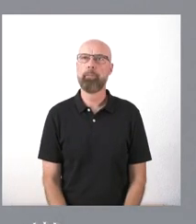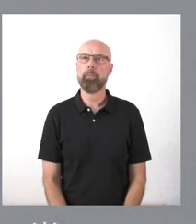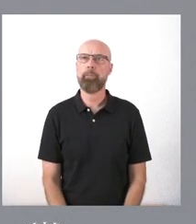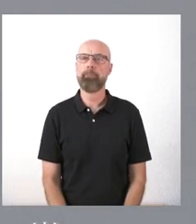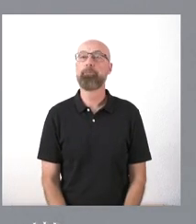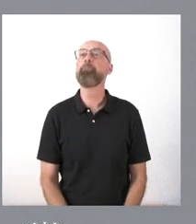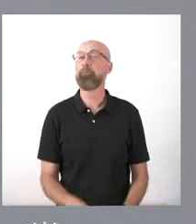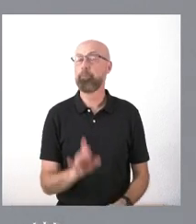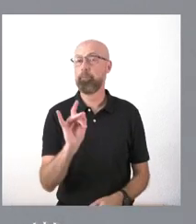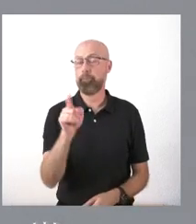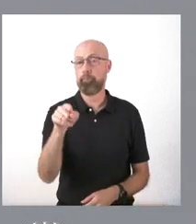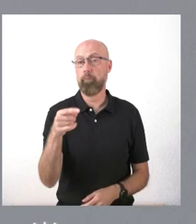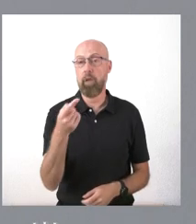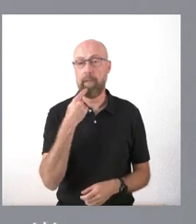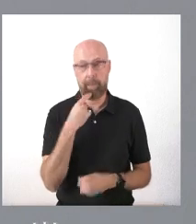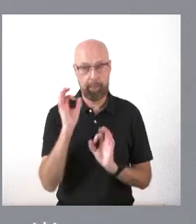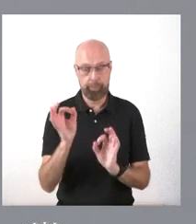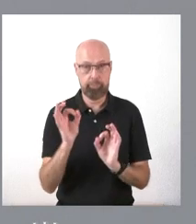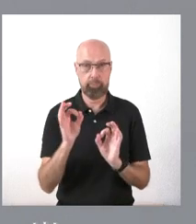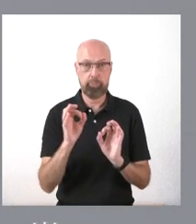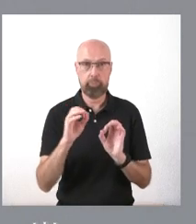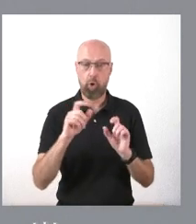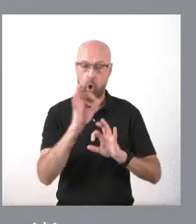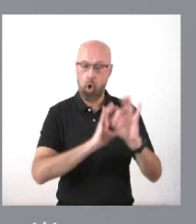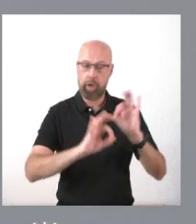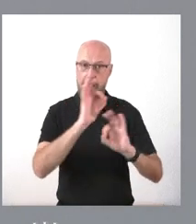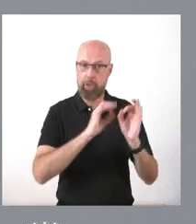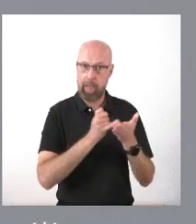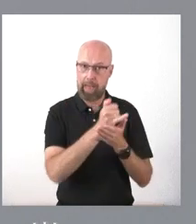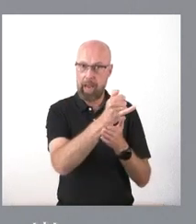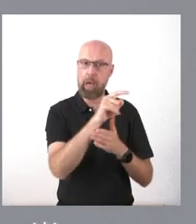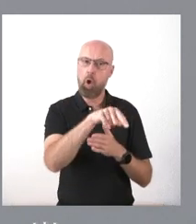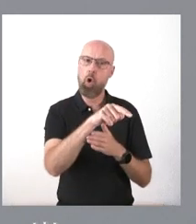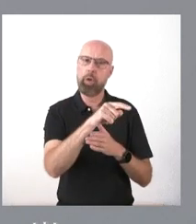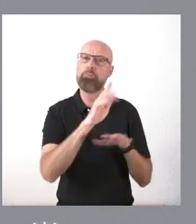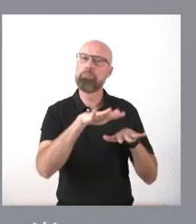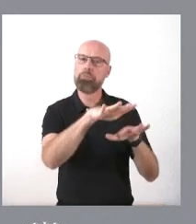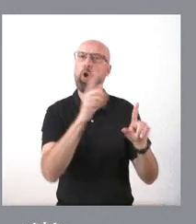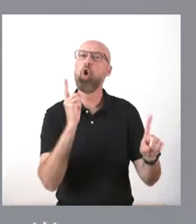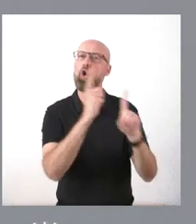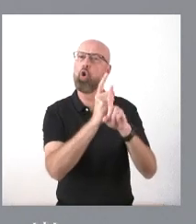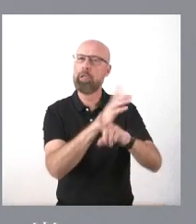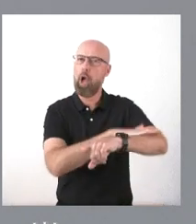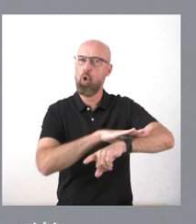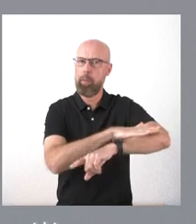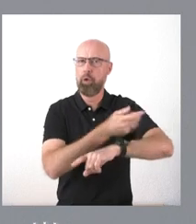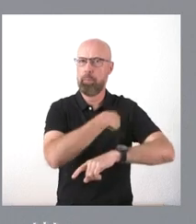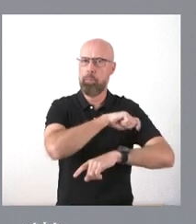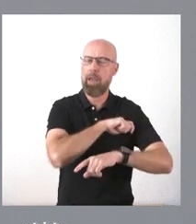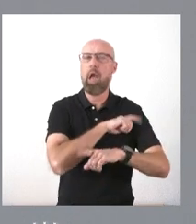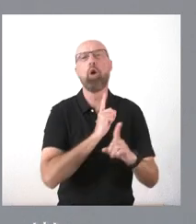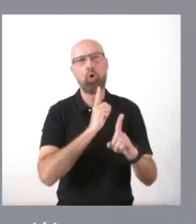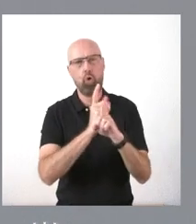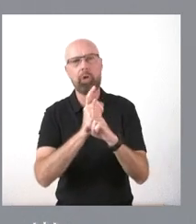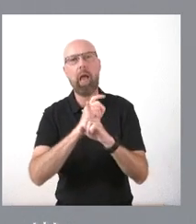efectivamente las organizaciones agrarias se manifiestan hoy contra el gobierno de España y también contra la junta de Castilla y león pidiendo